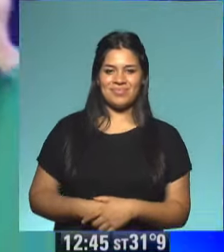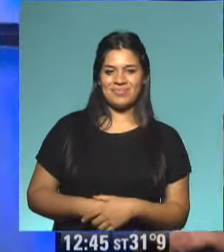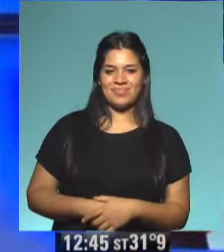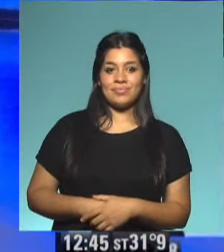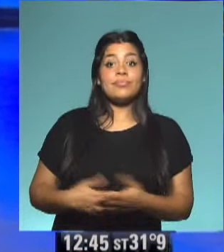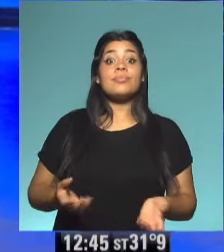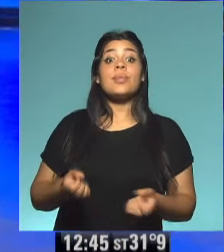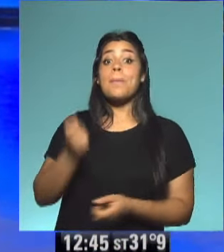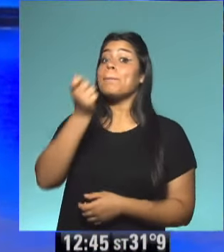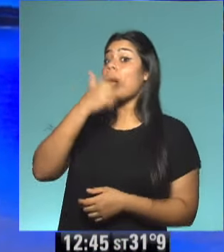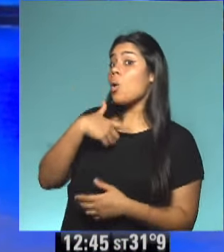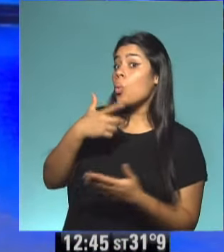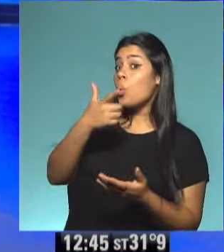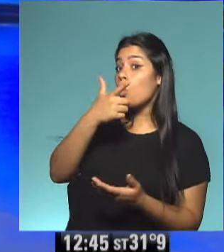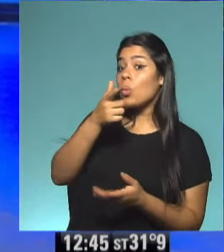¡Mauro!